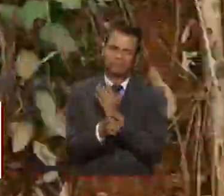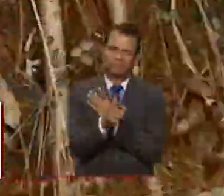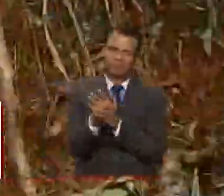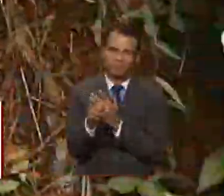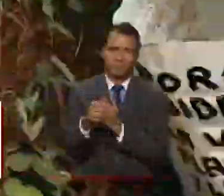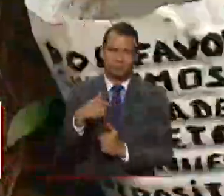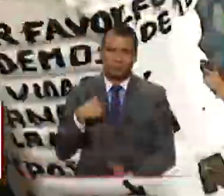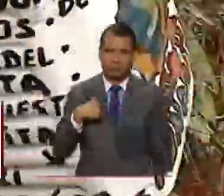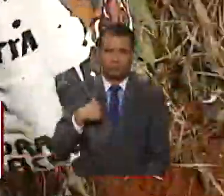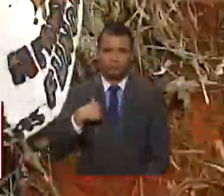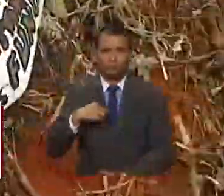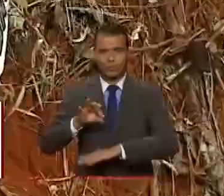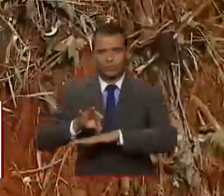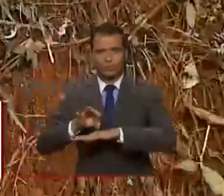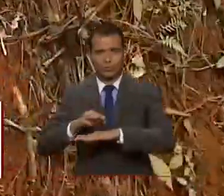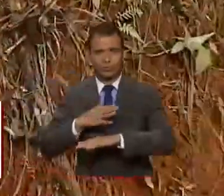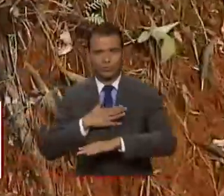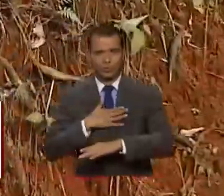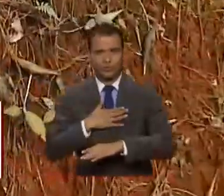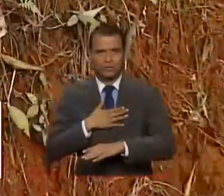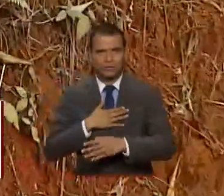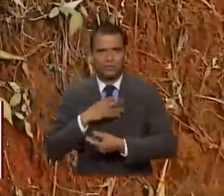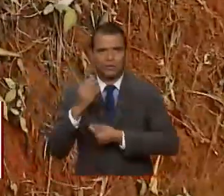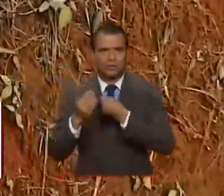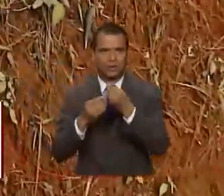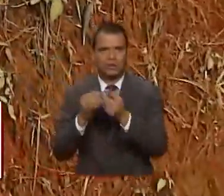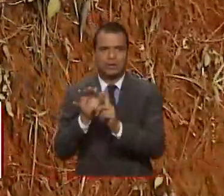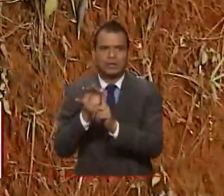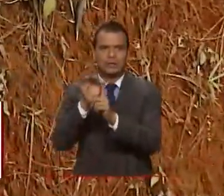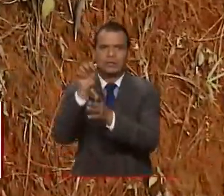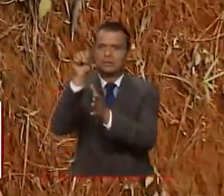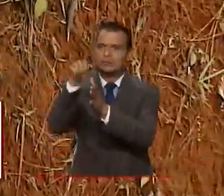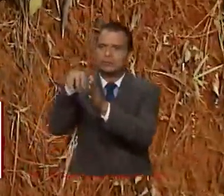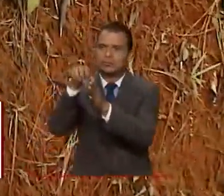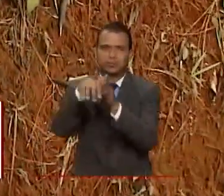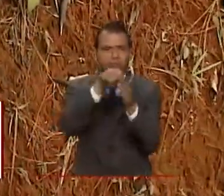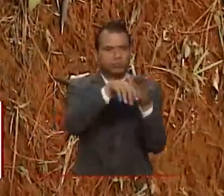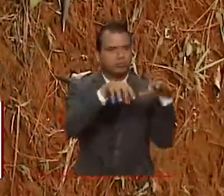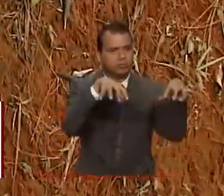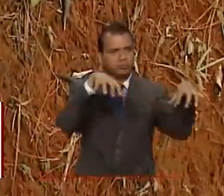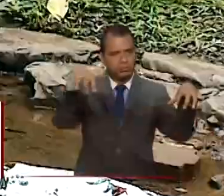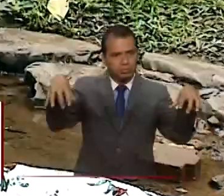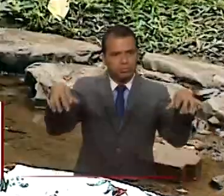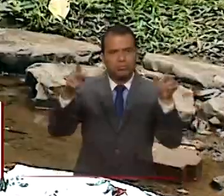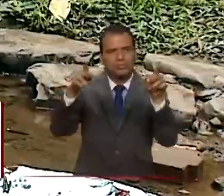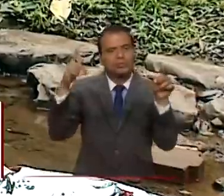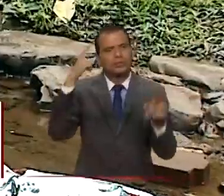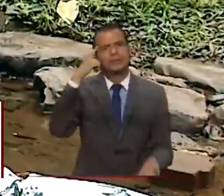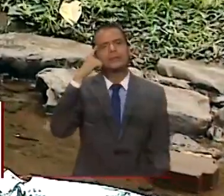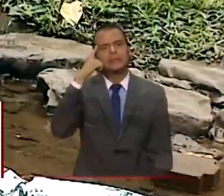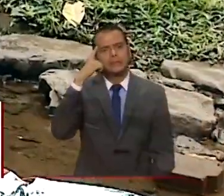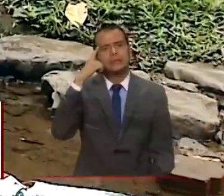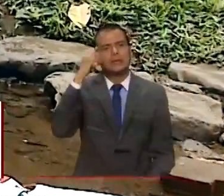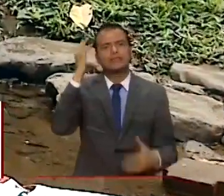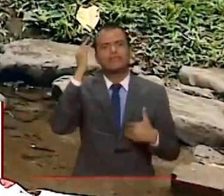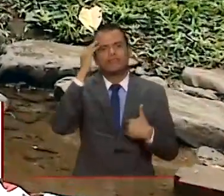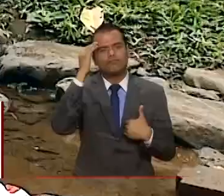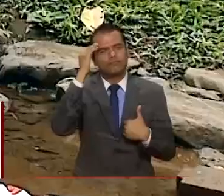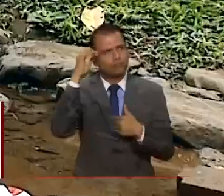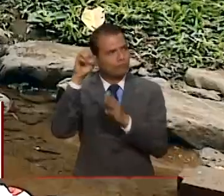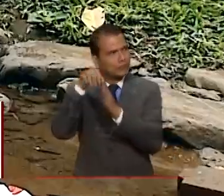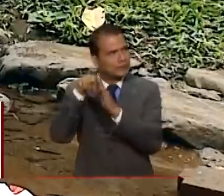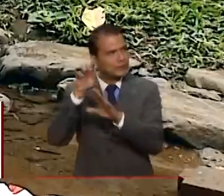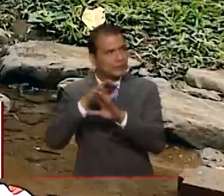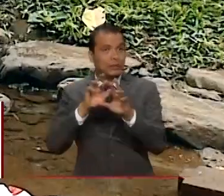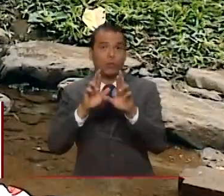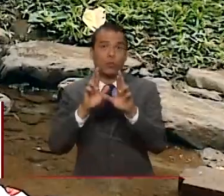una fundación y de parte de la fundación hemos hecho unos tarritos para la basura, para que ojalá coloquen eso en la basura. Y ojalá los